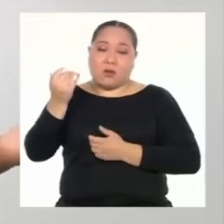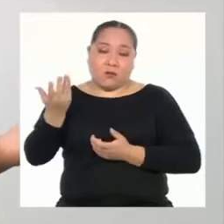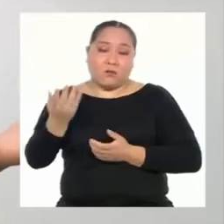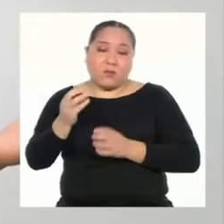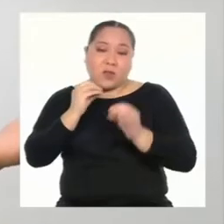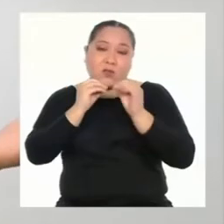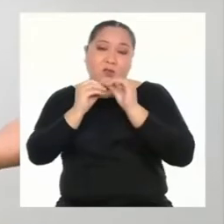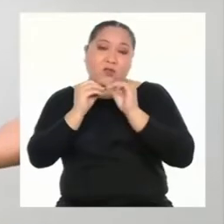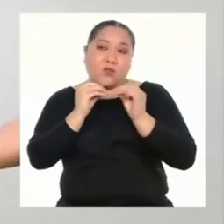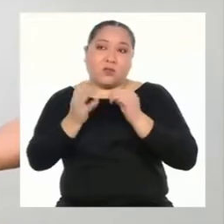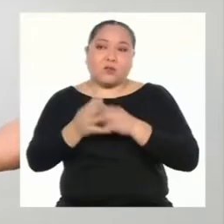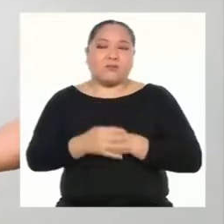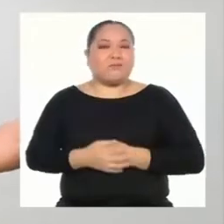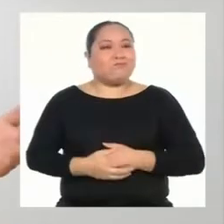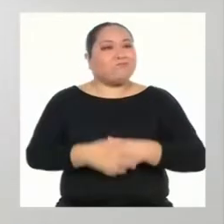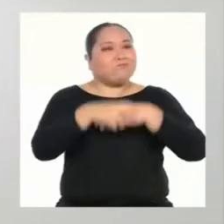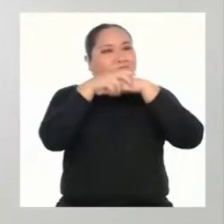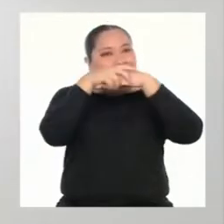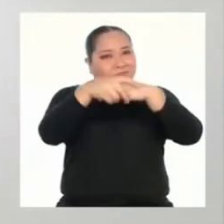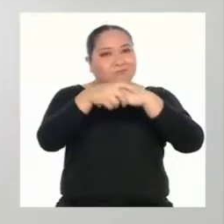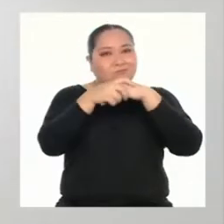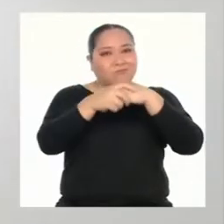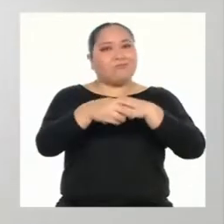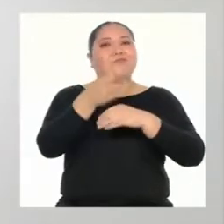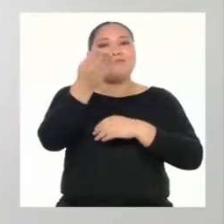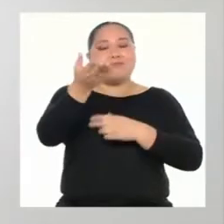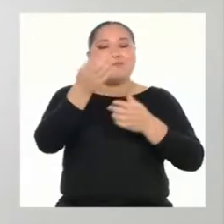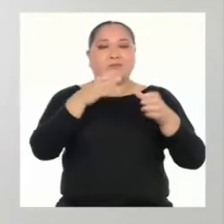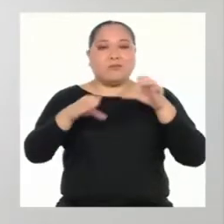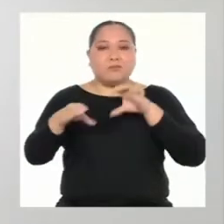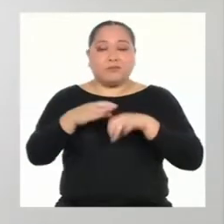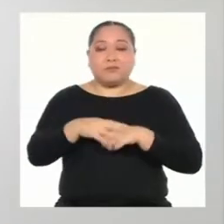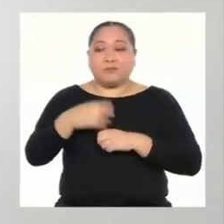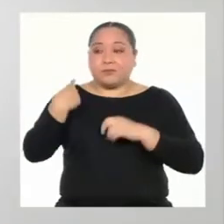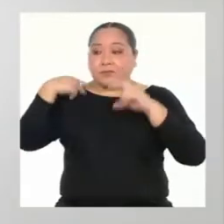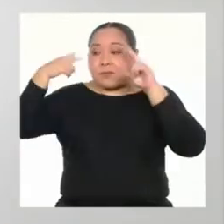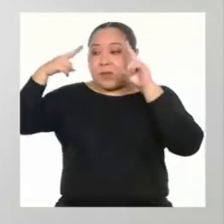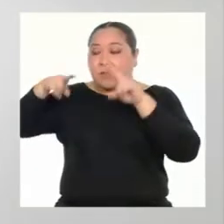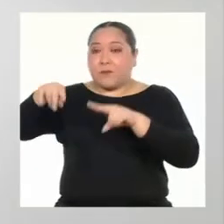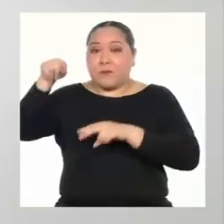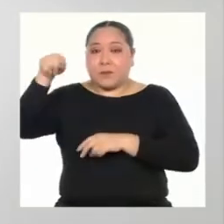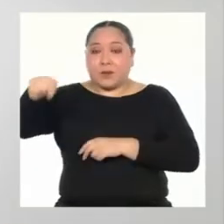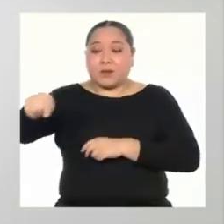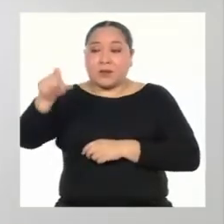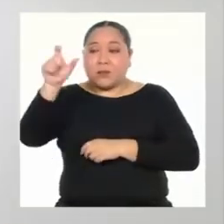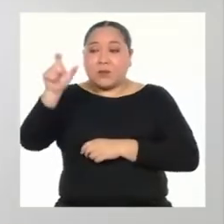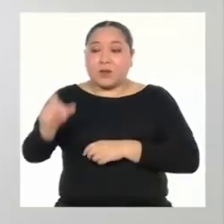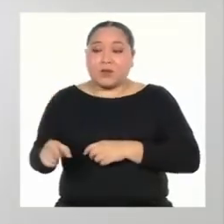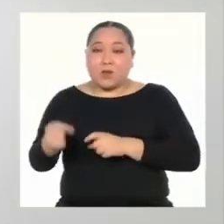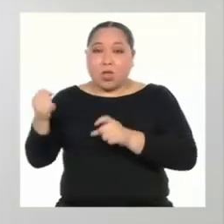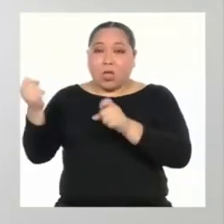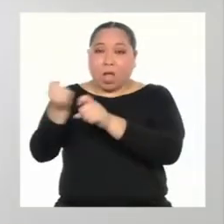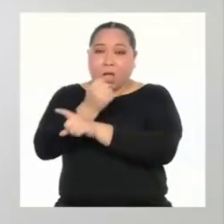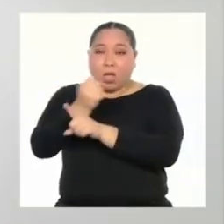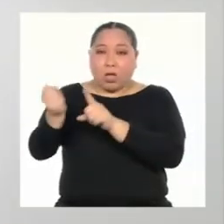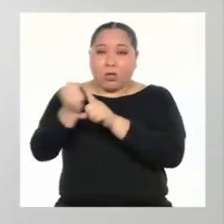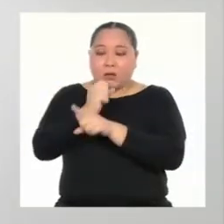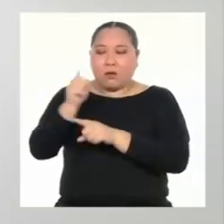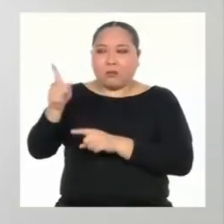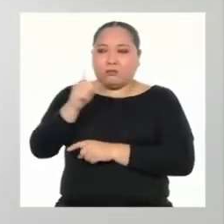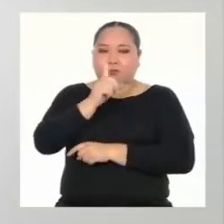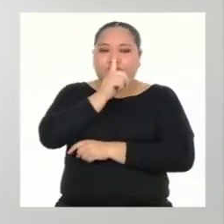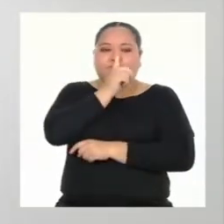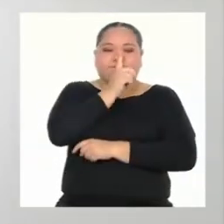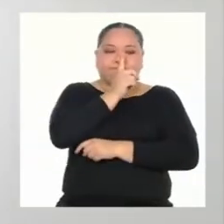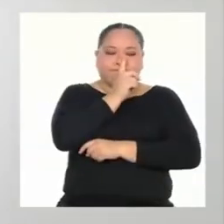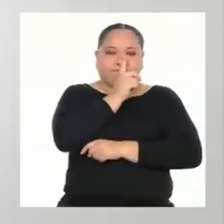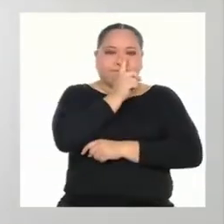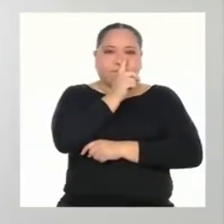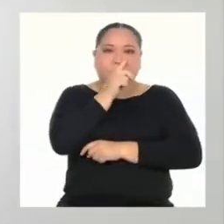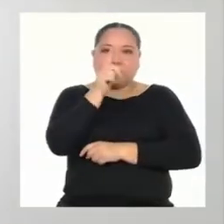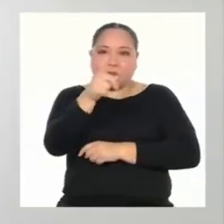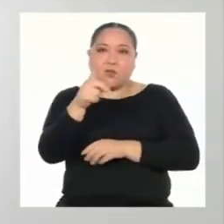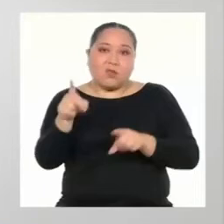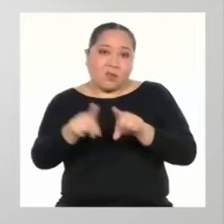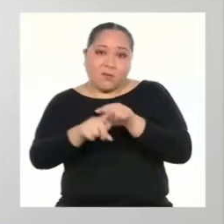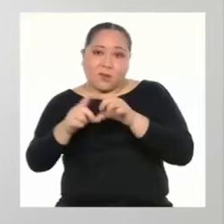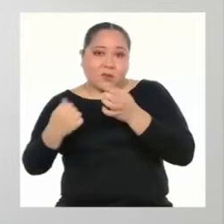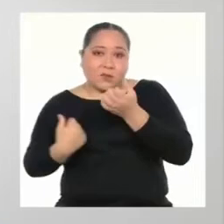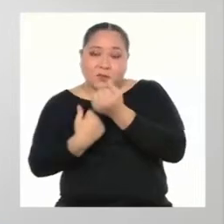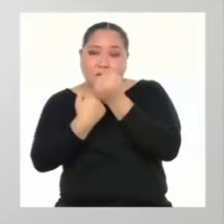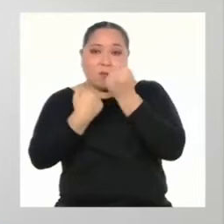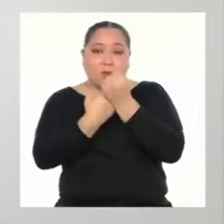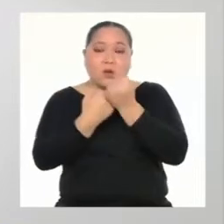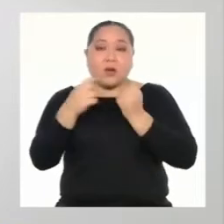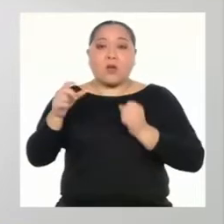Te felicito por las acciones que tomaste. Si vemos que alguien es víctima de violencia y no hacemos nada, pues somos